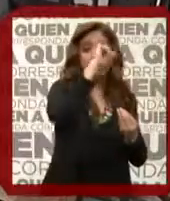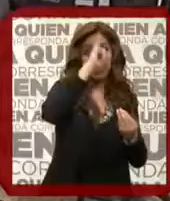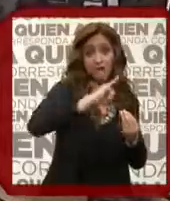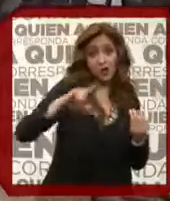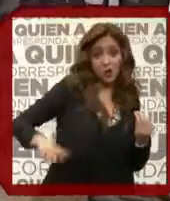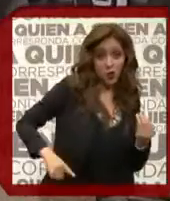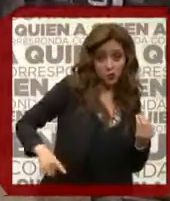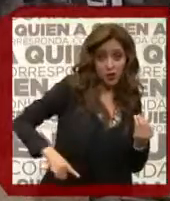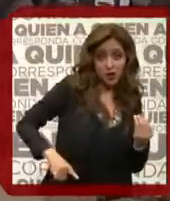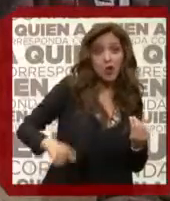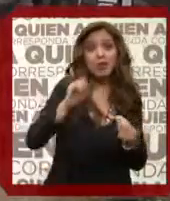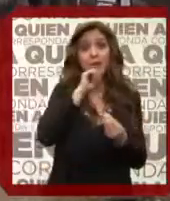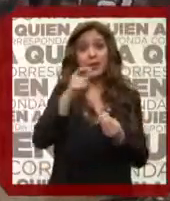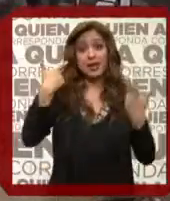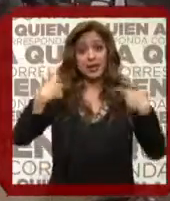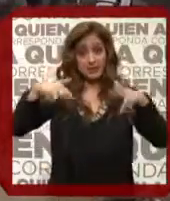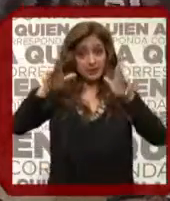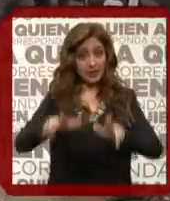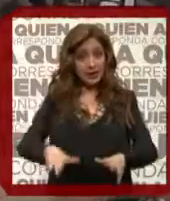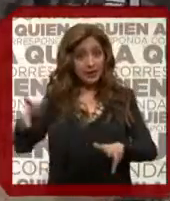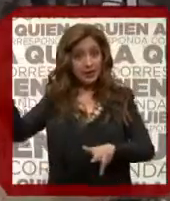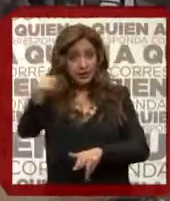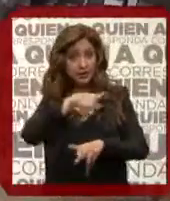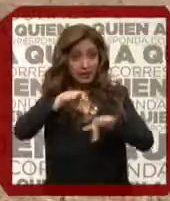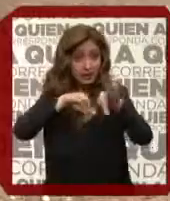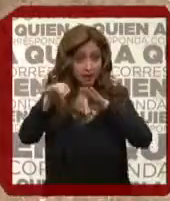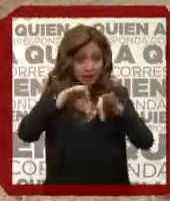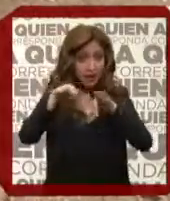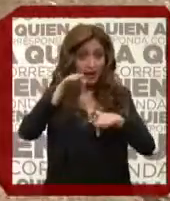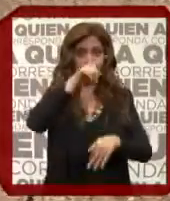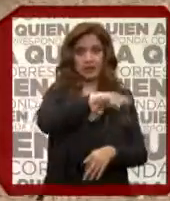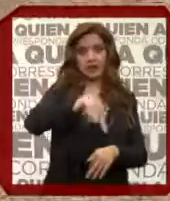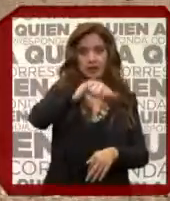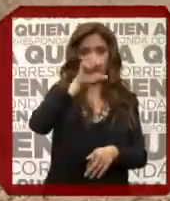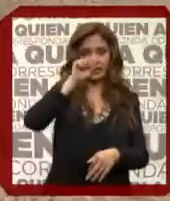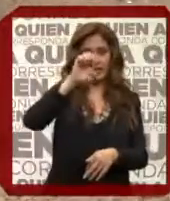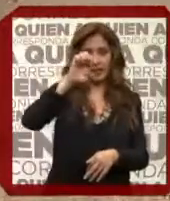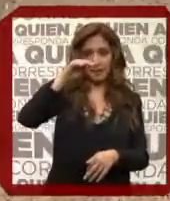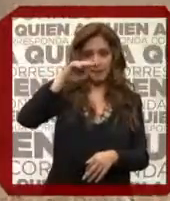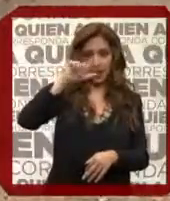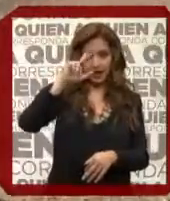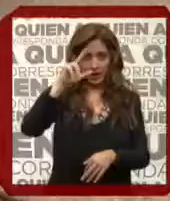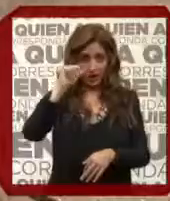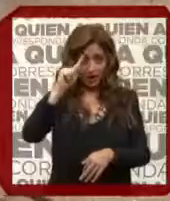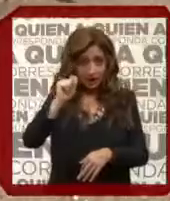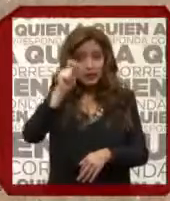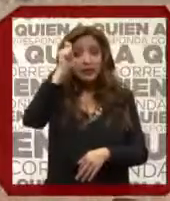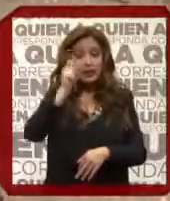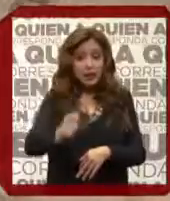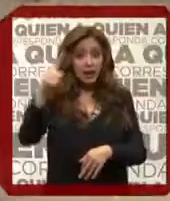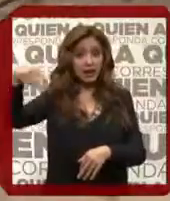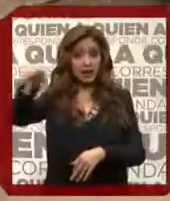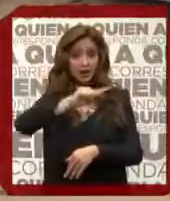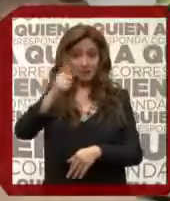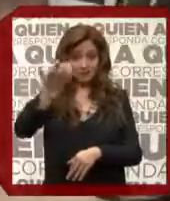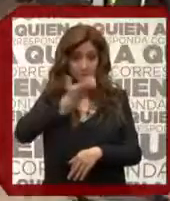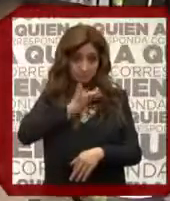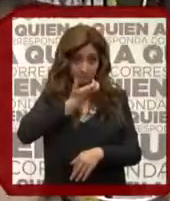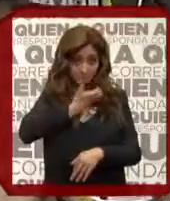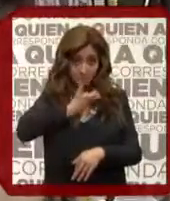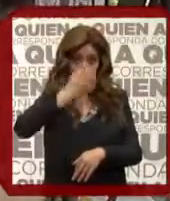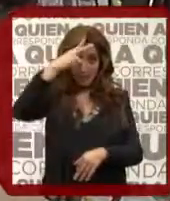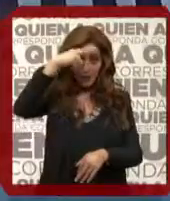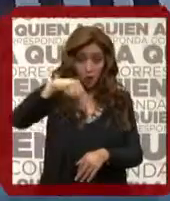y representantes de la Secretaría de Medio Ambiente y Recursos Naturales, Semarnat, se llevó a cabo en el Zócalo de la Ciudad de México